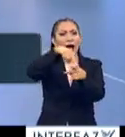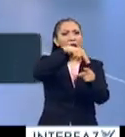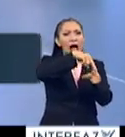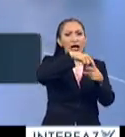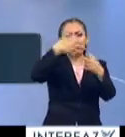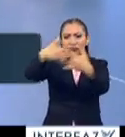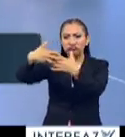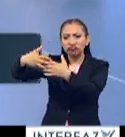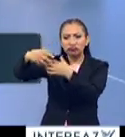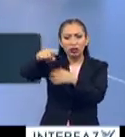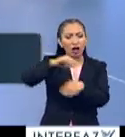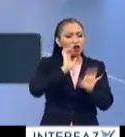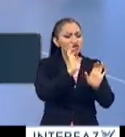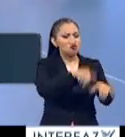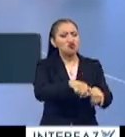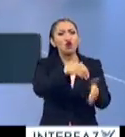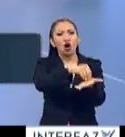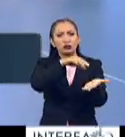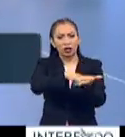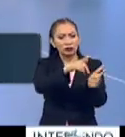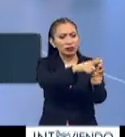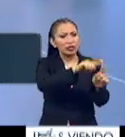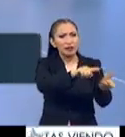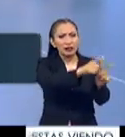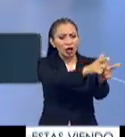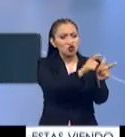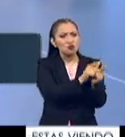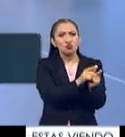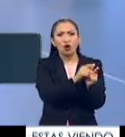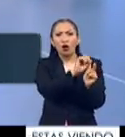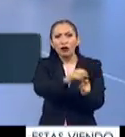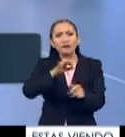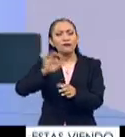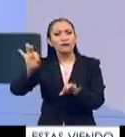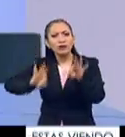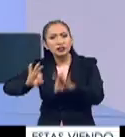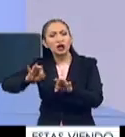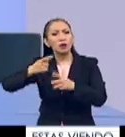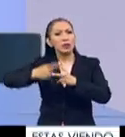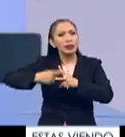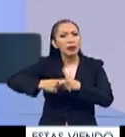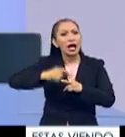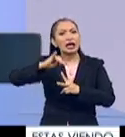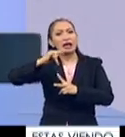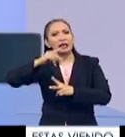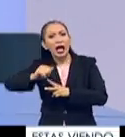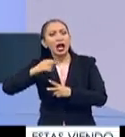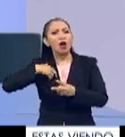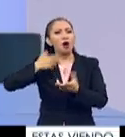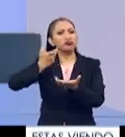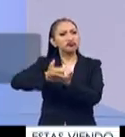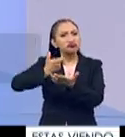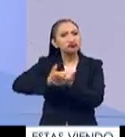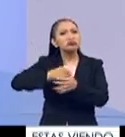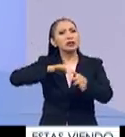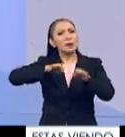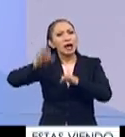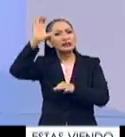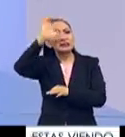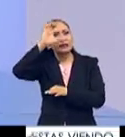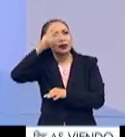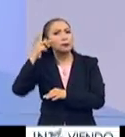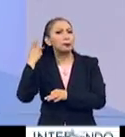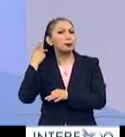industriales que contratan grupos multidisciplinarios, físicos, matemáticos, ingenieros, economistas, trabajadores de